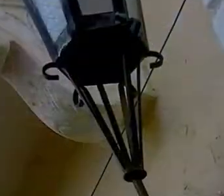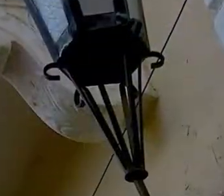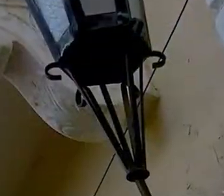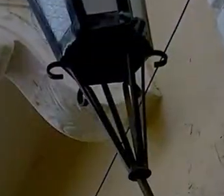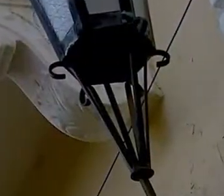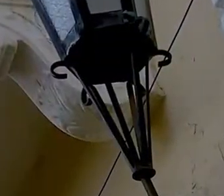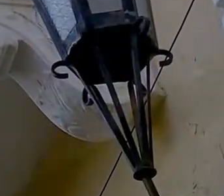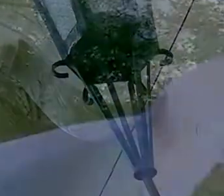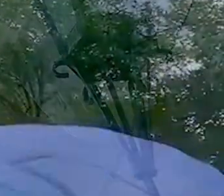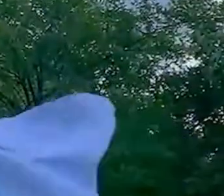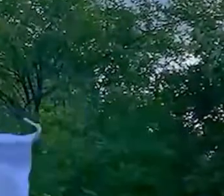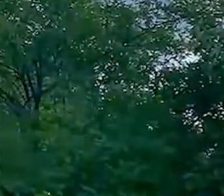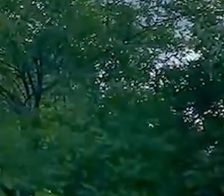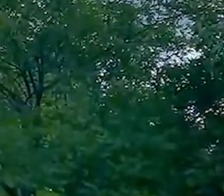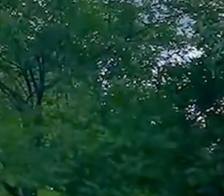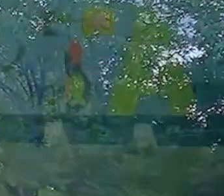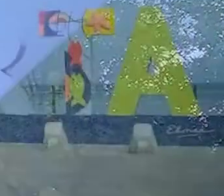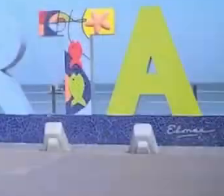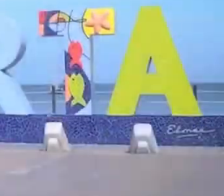Música